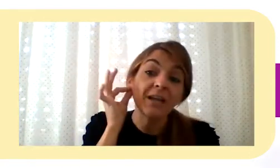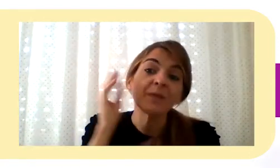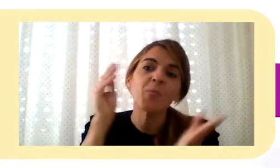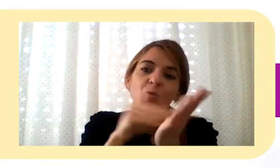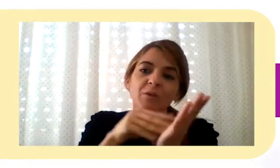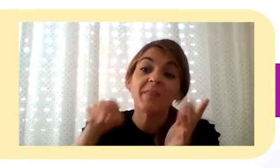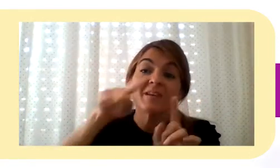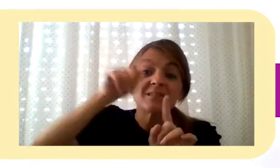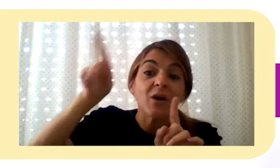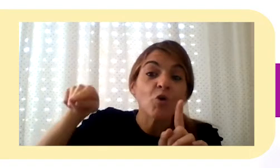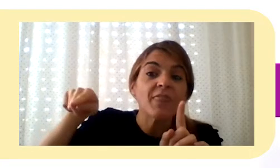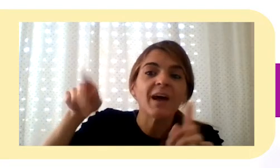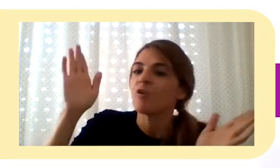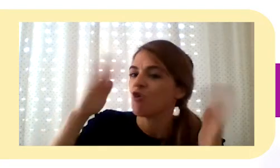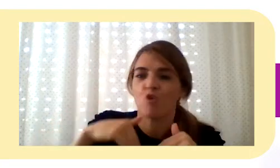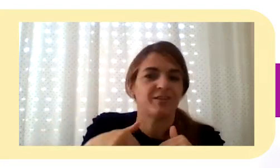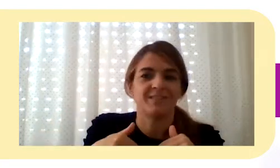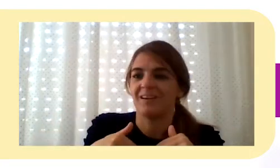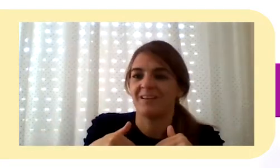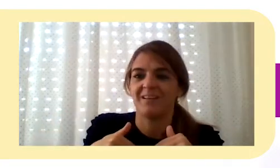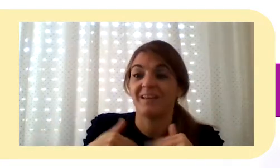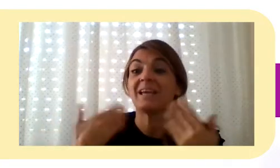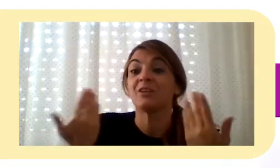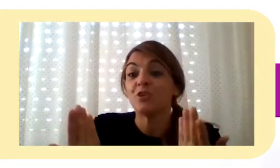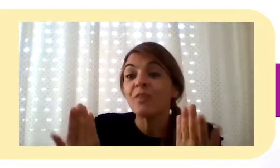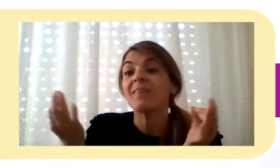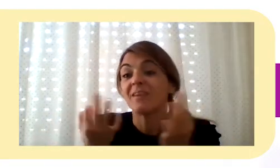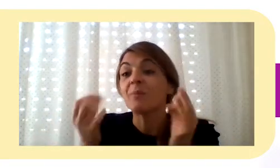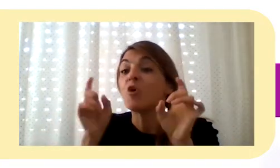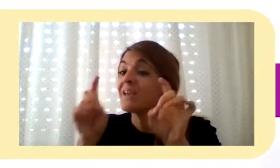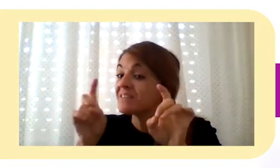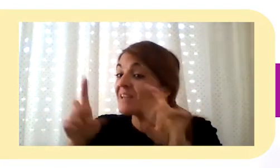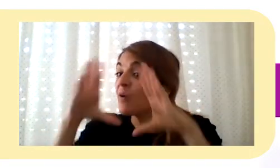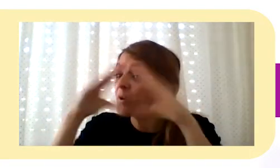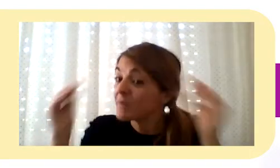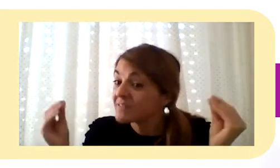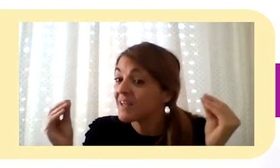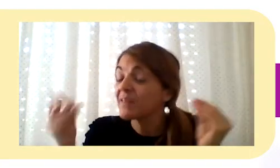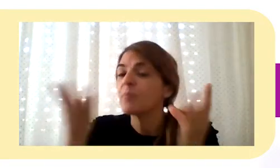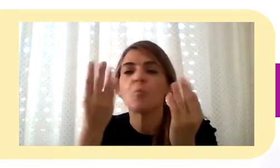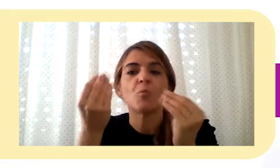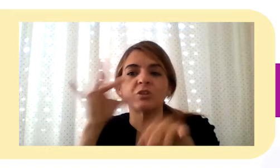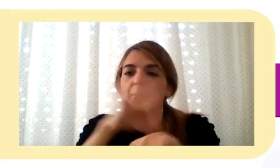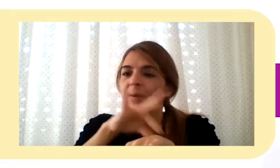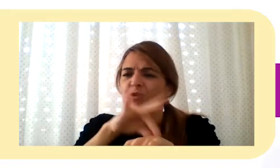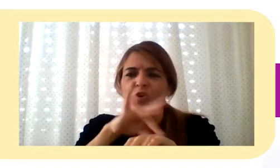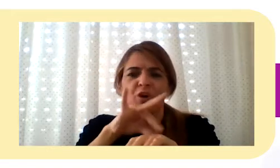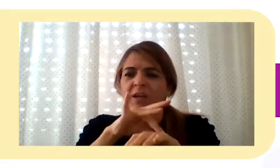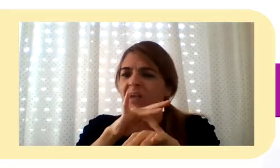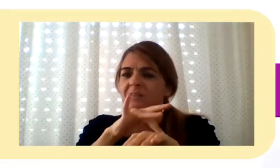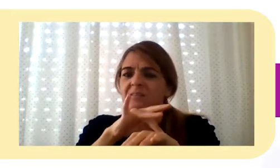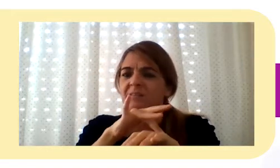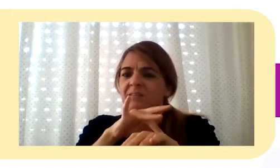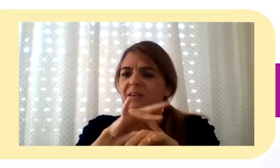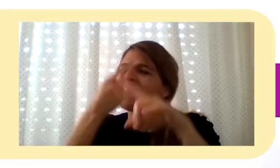lo cual tenemos que tener muy claro que se tiene que enseñar en las universidades que las patologías, muchas patologías de las que ya hay evidencia, no se